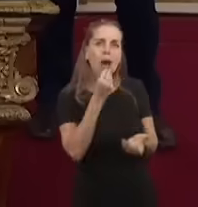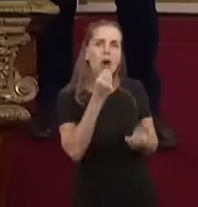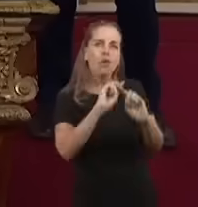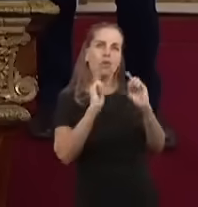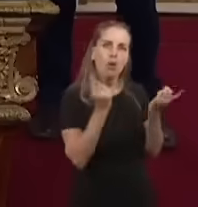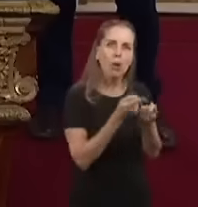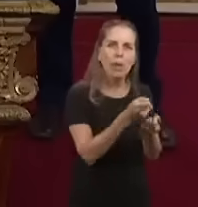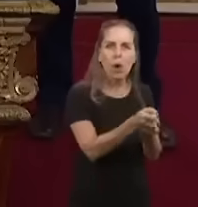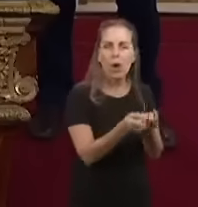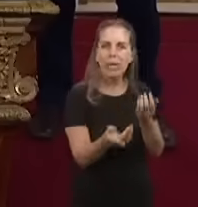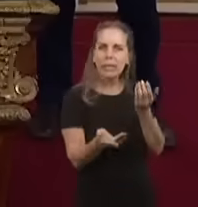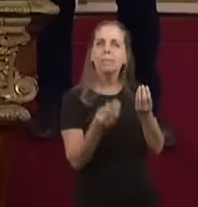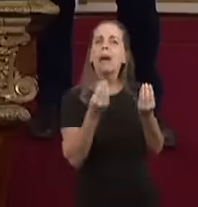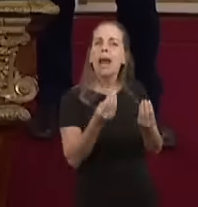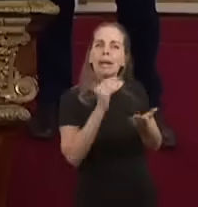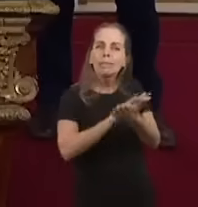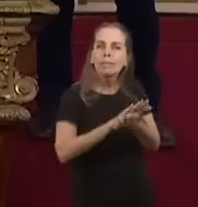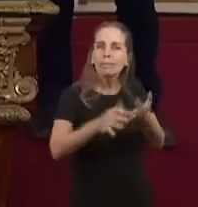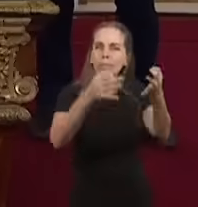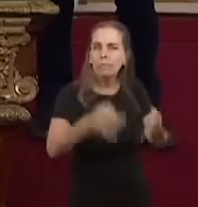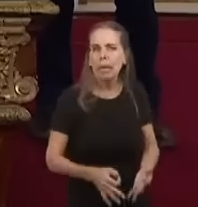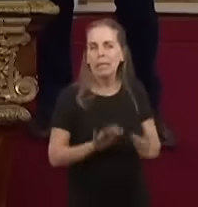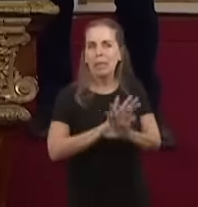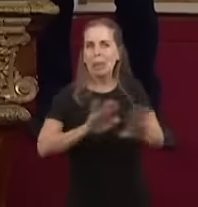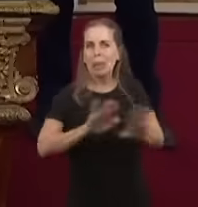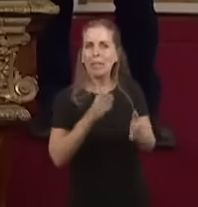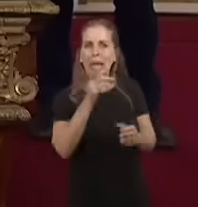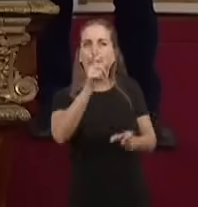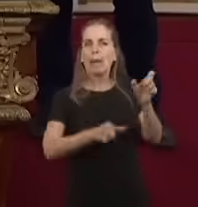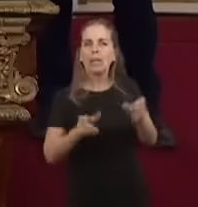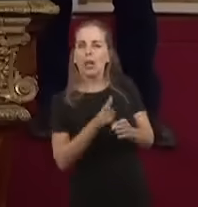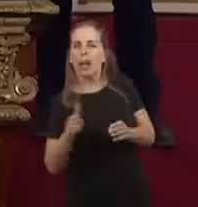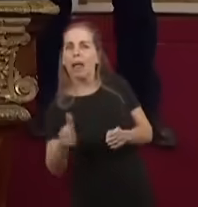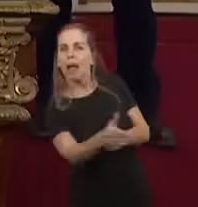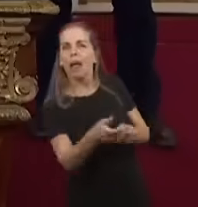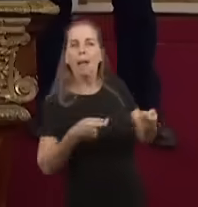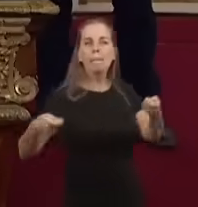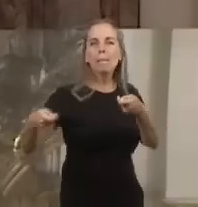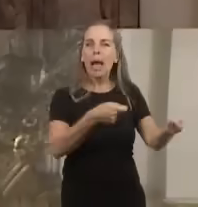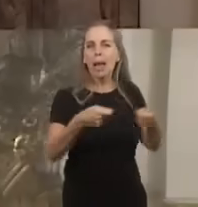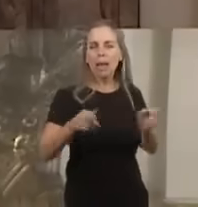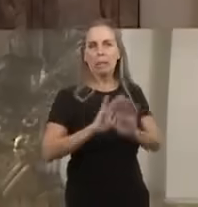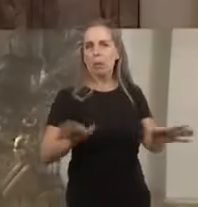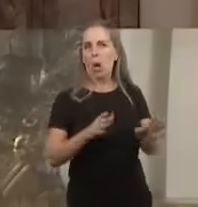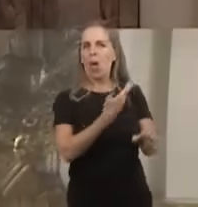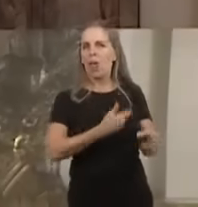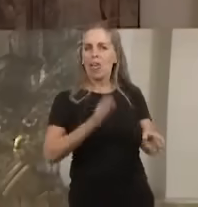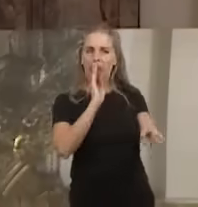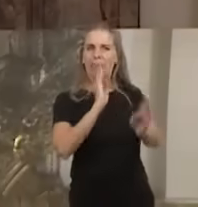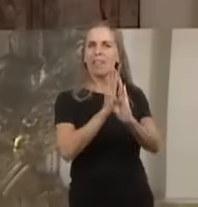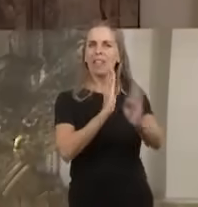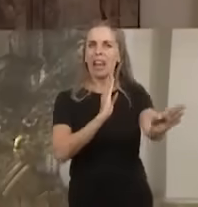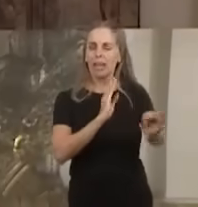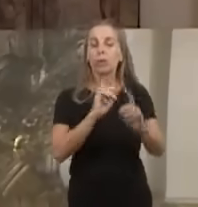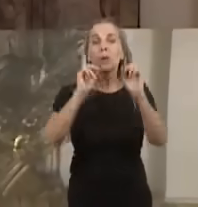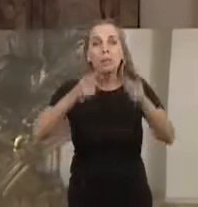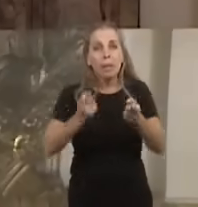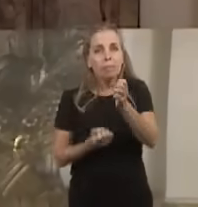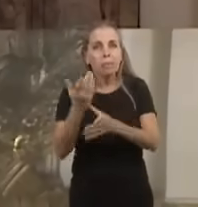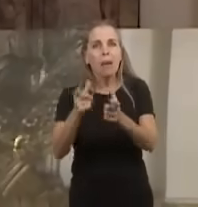garantizar la transparencia eliminar a los intermediarios y terminar con los gerentes de la pobreza y lanzamos un sistema de vouchers